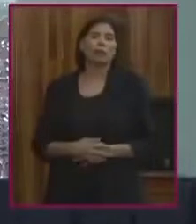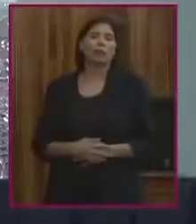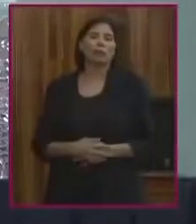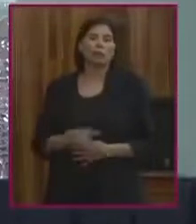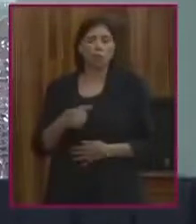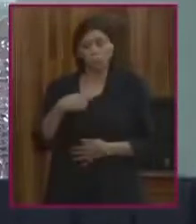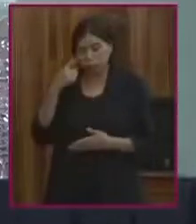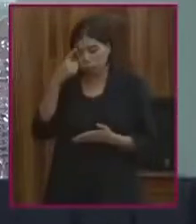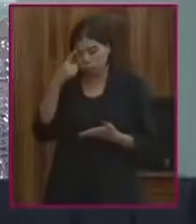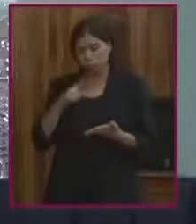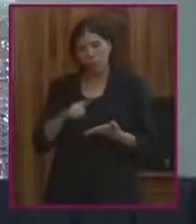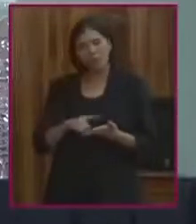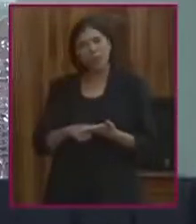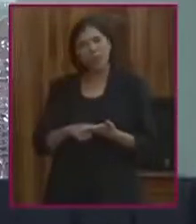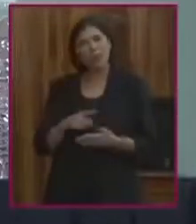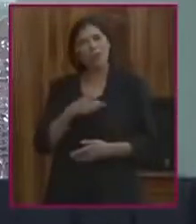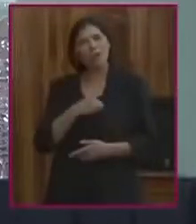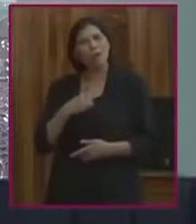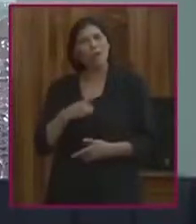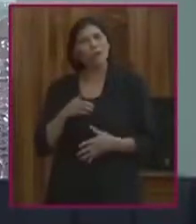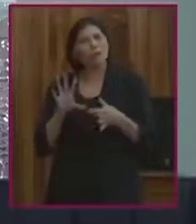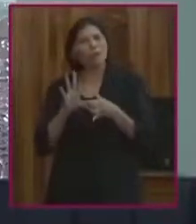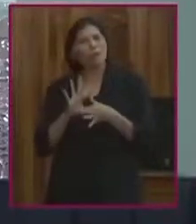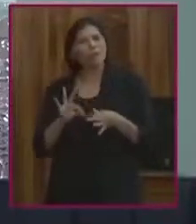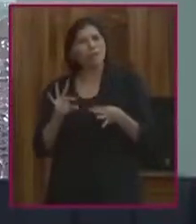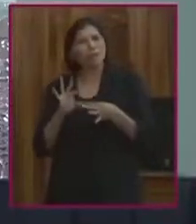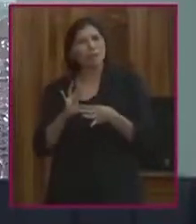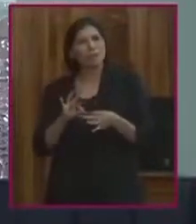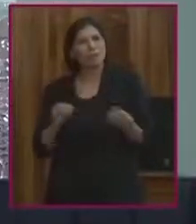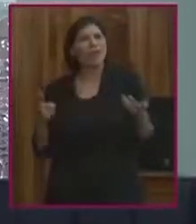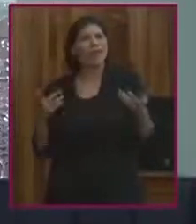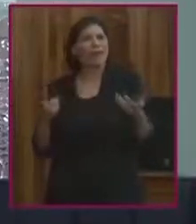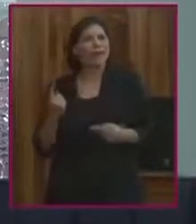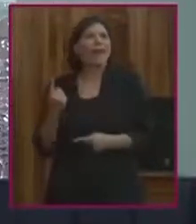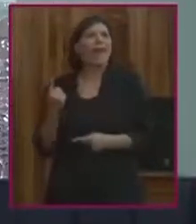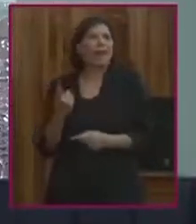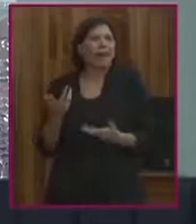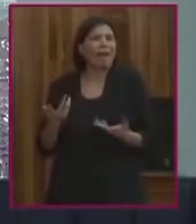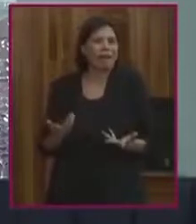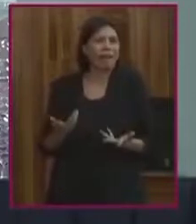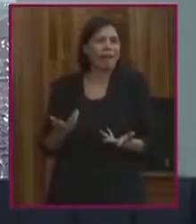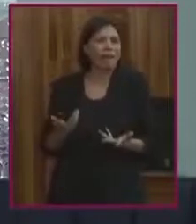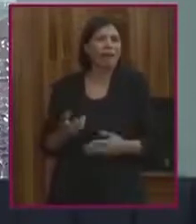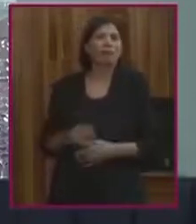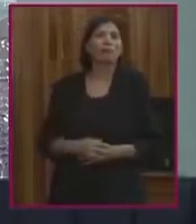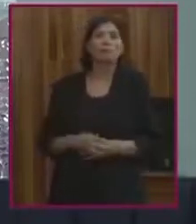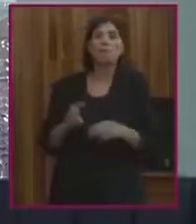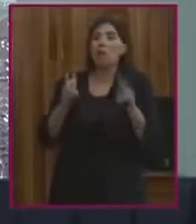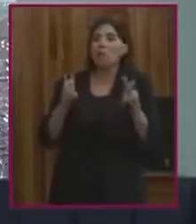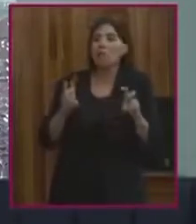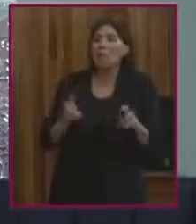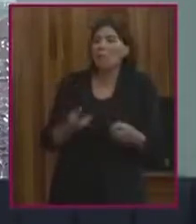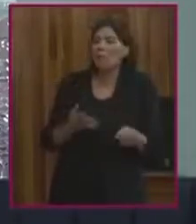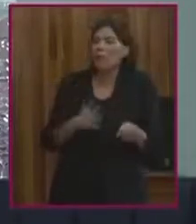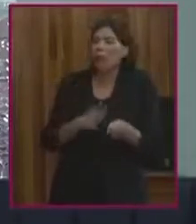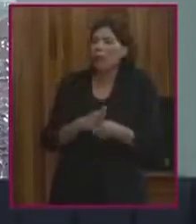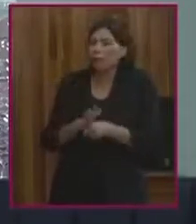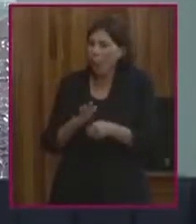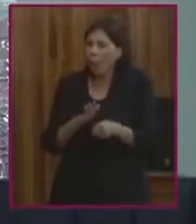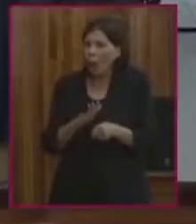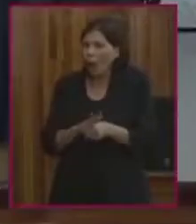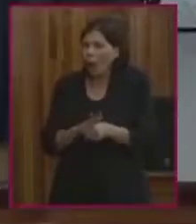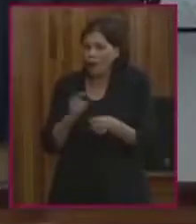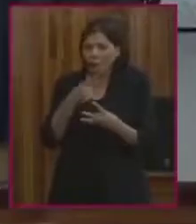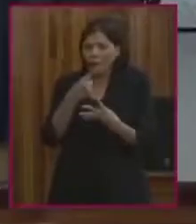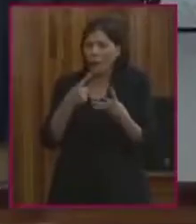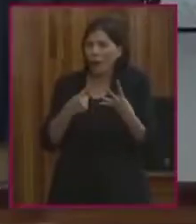parece que hay que definir claramente qué se busca con esta organización, qué es lo que se tematiza con esta distribución en 4 campos y